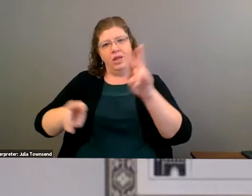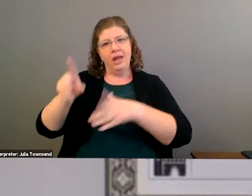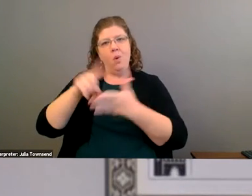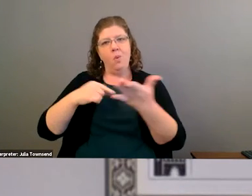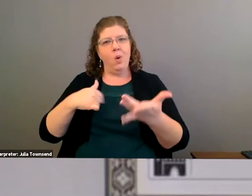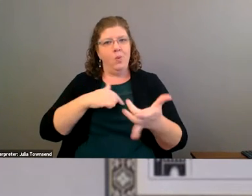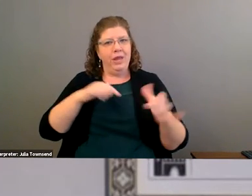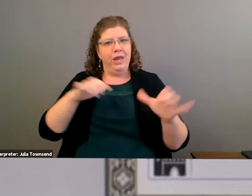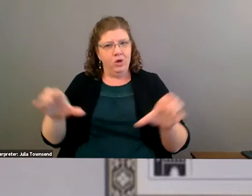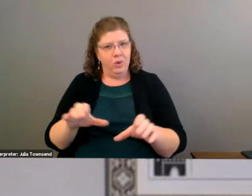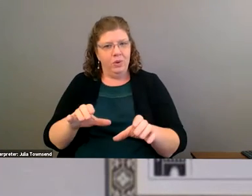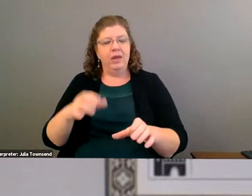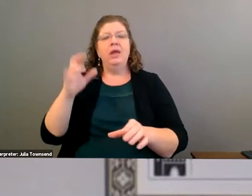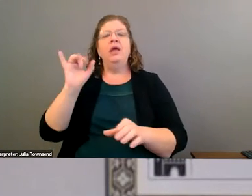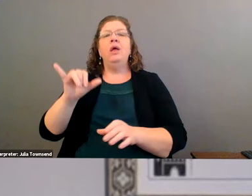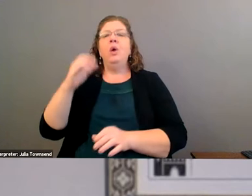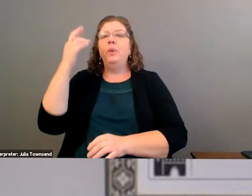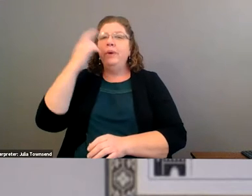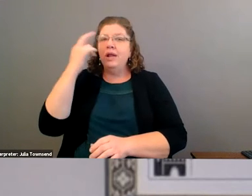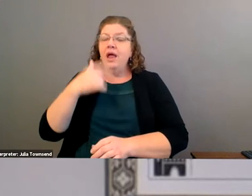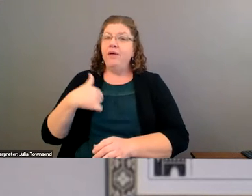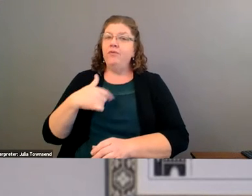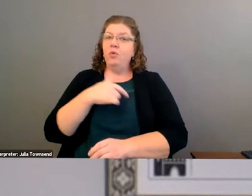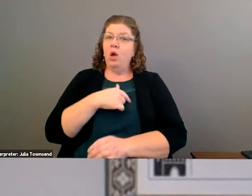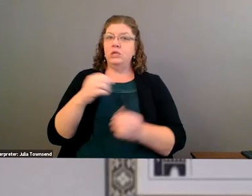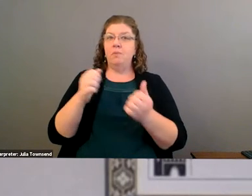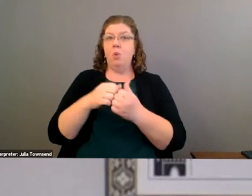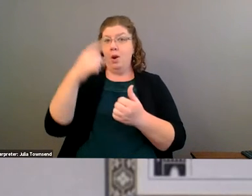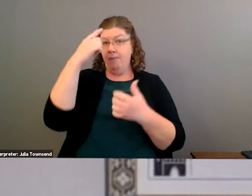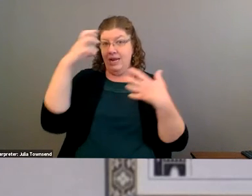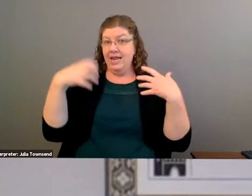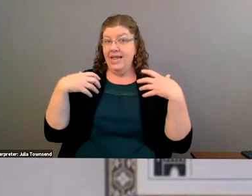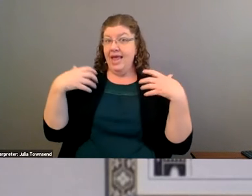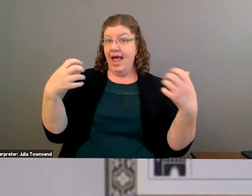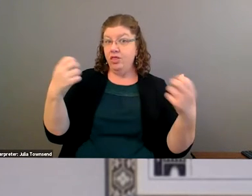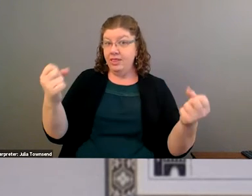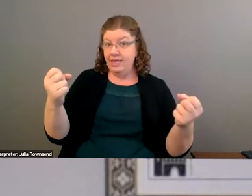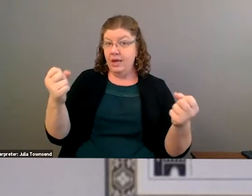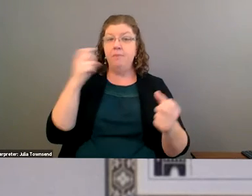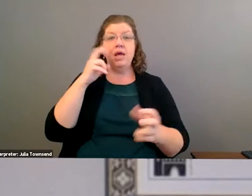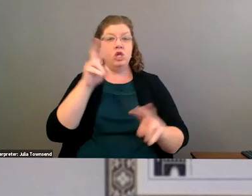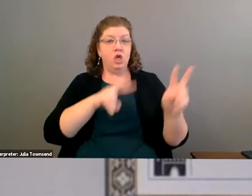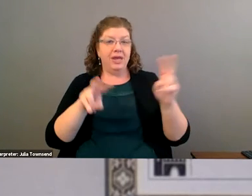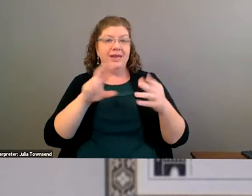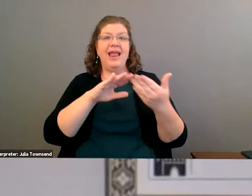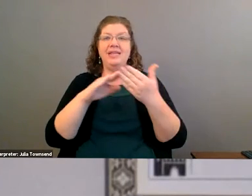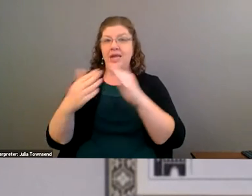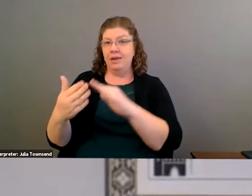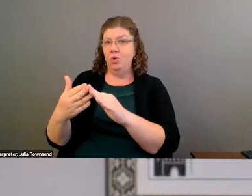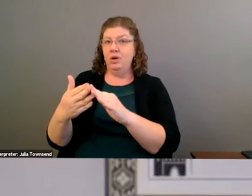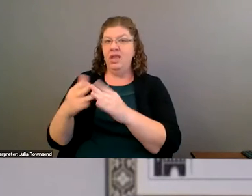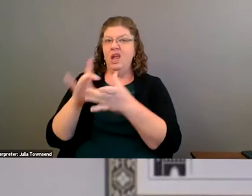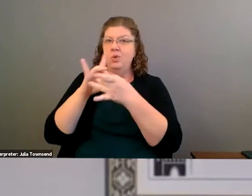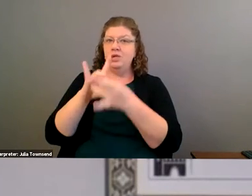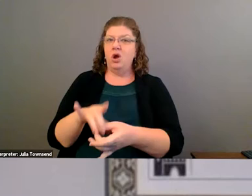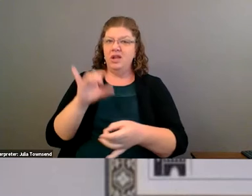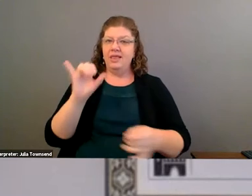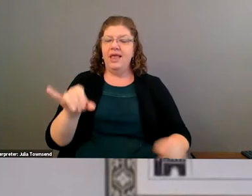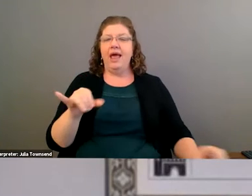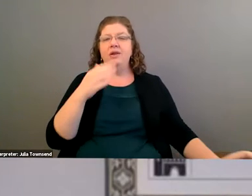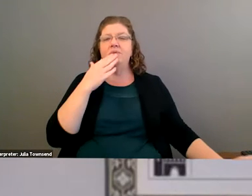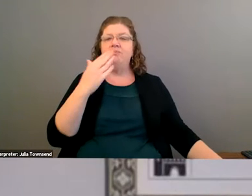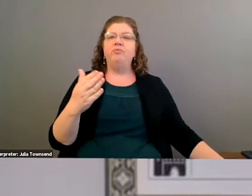que podemos en que podemos reflejar las cosas que estamos haciendo. Y para tener una mejor salud mental necesitamos ver esto como una comunidad. Así